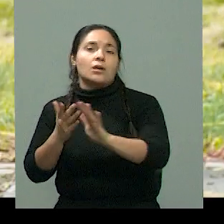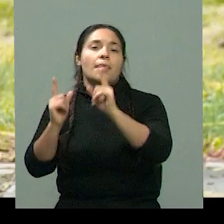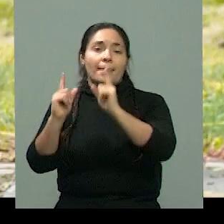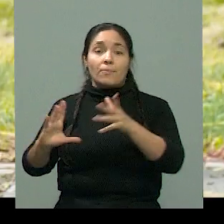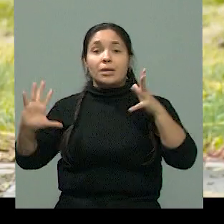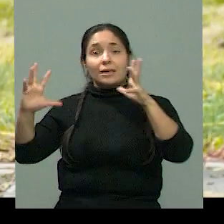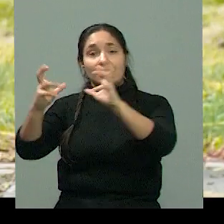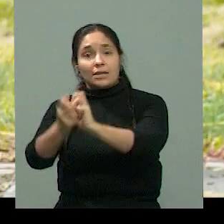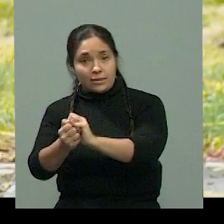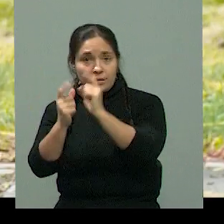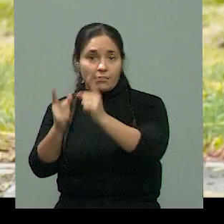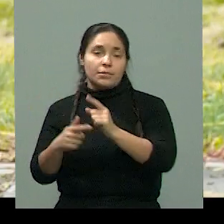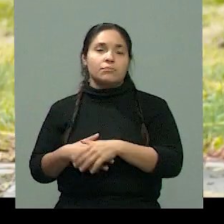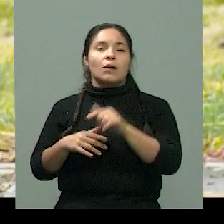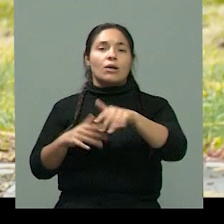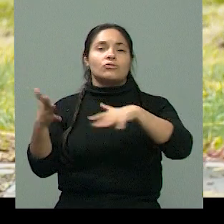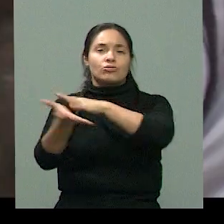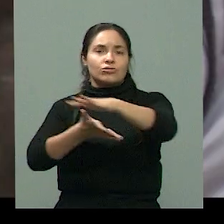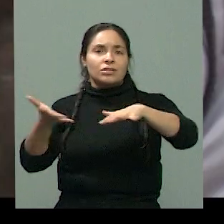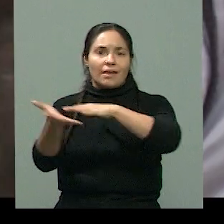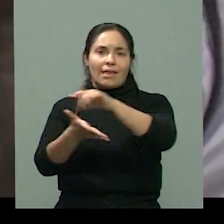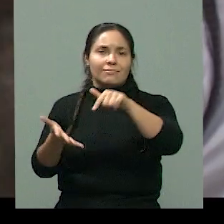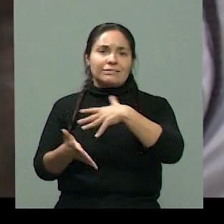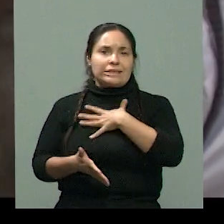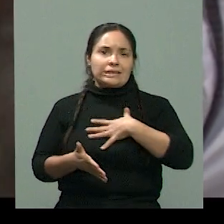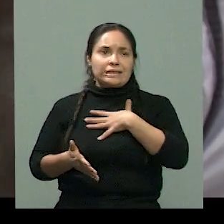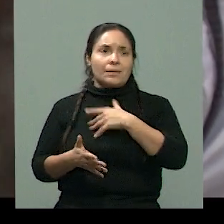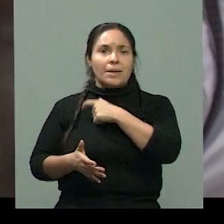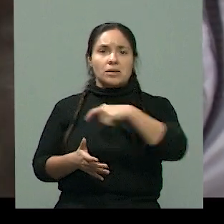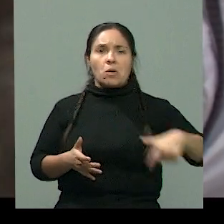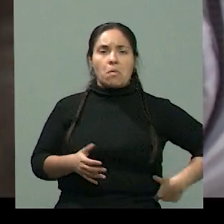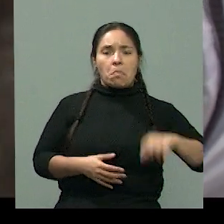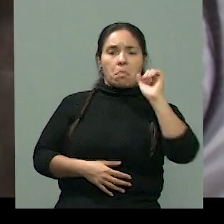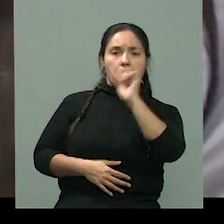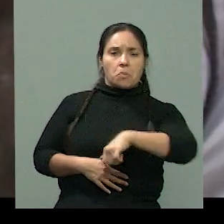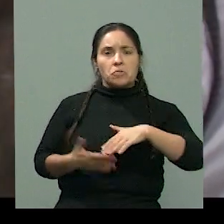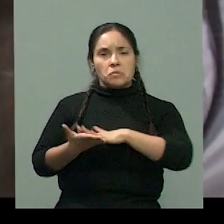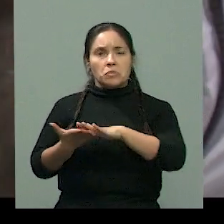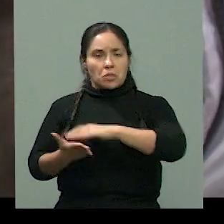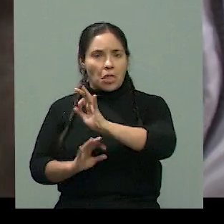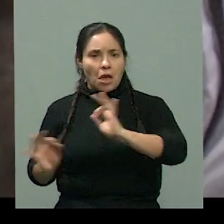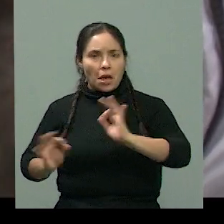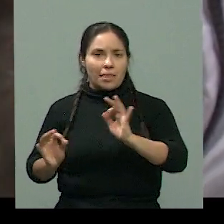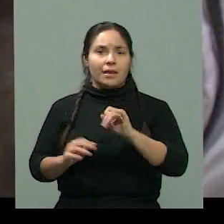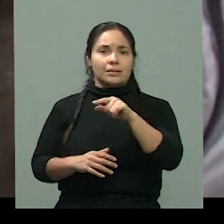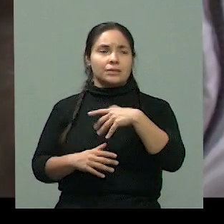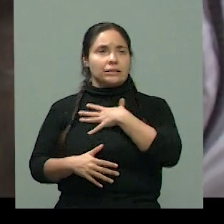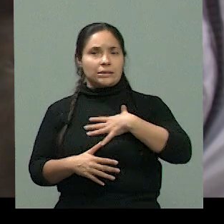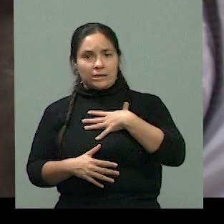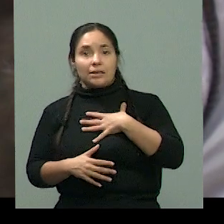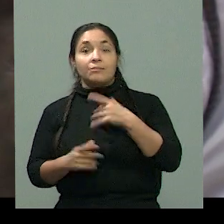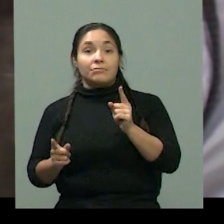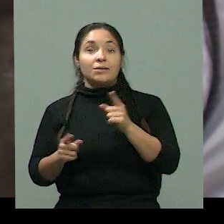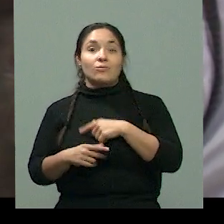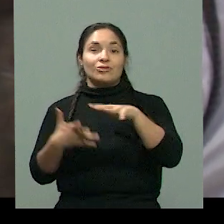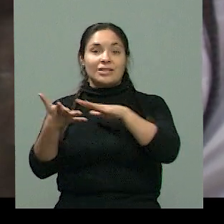esta sensación que mucha ciudadanía tiene que el Estado no responde, no resuelve, sí se piensan